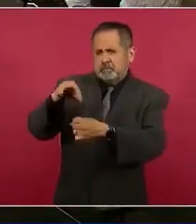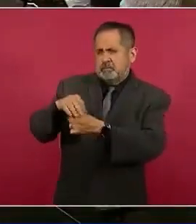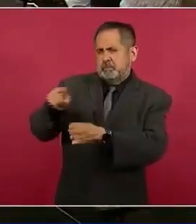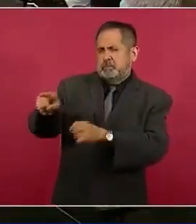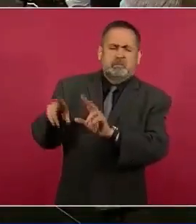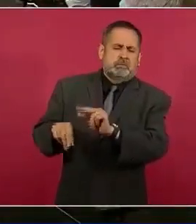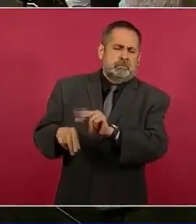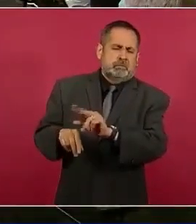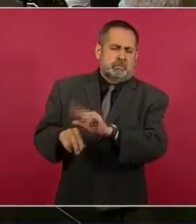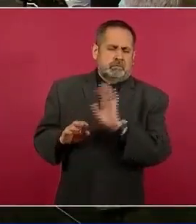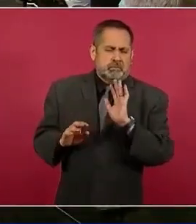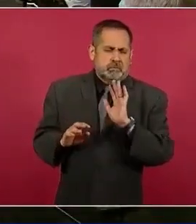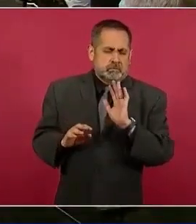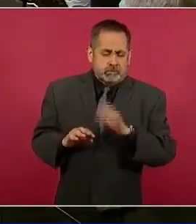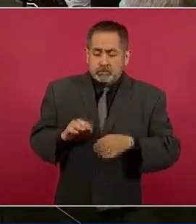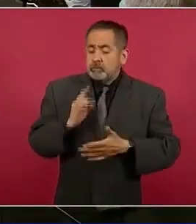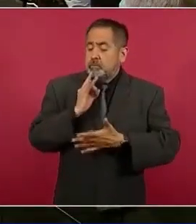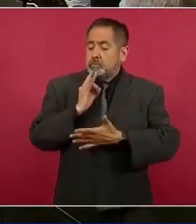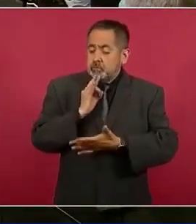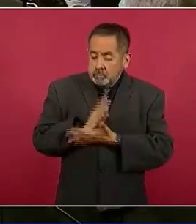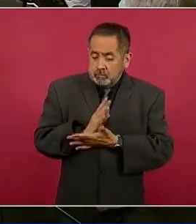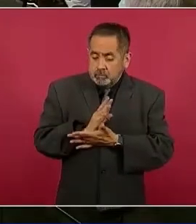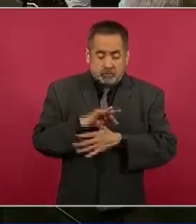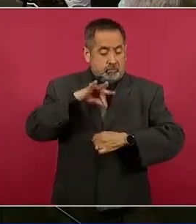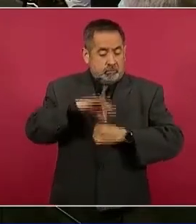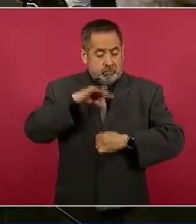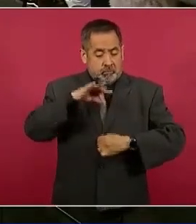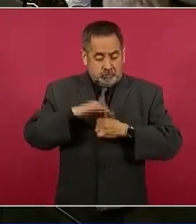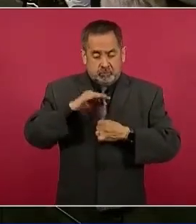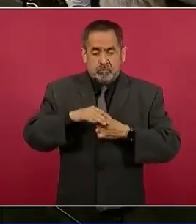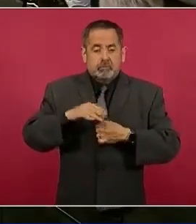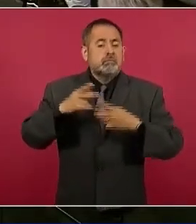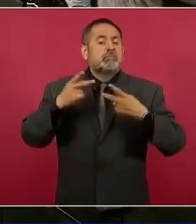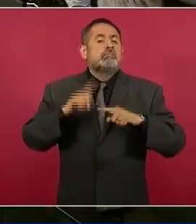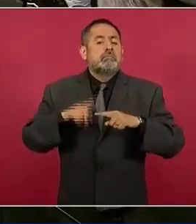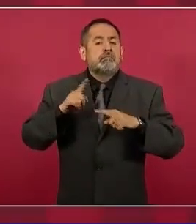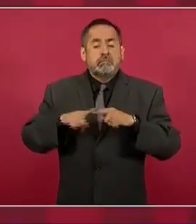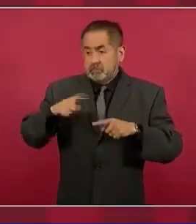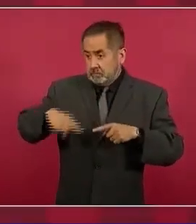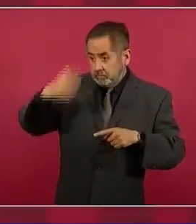se le diera el derecho al voto solo al que sabía leer y escribir.